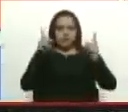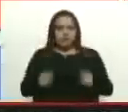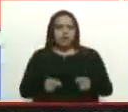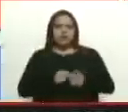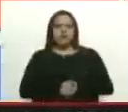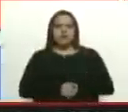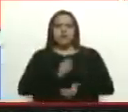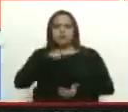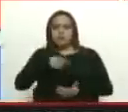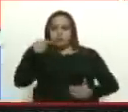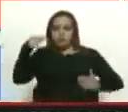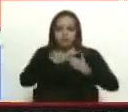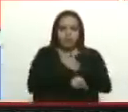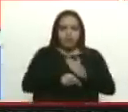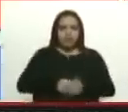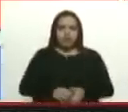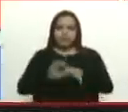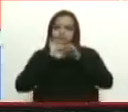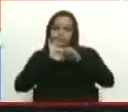para profundizar